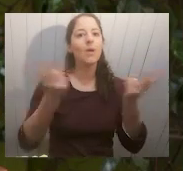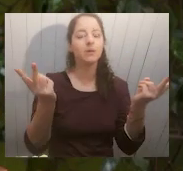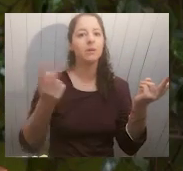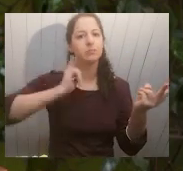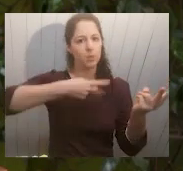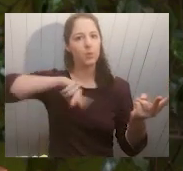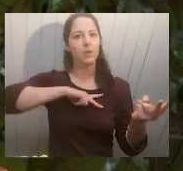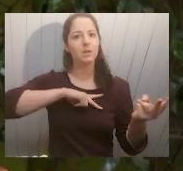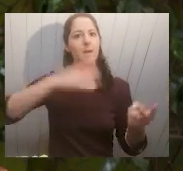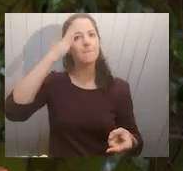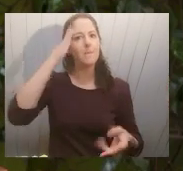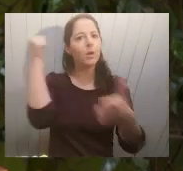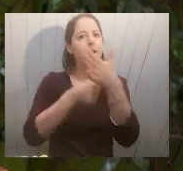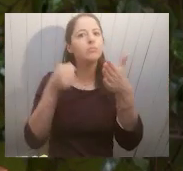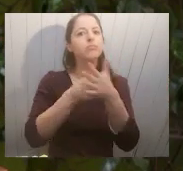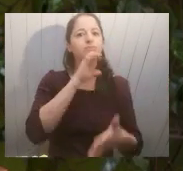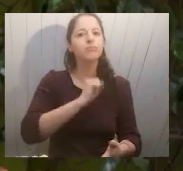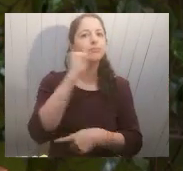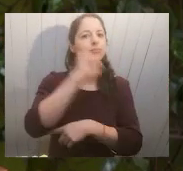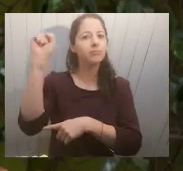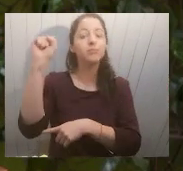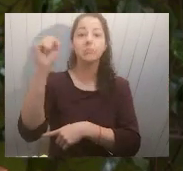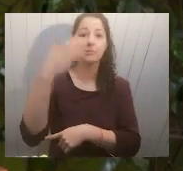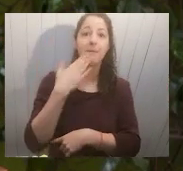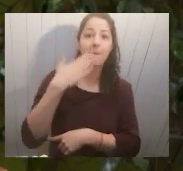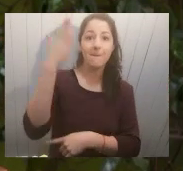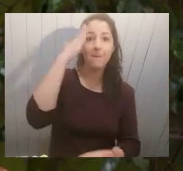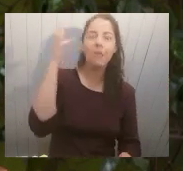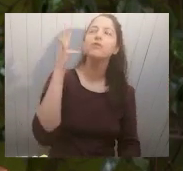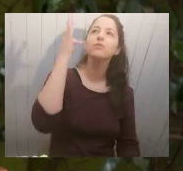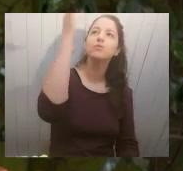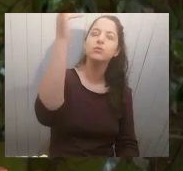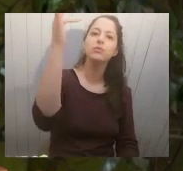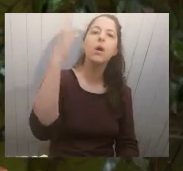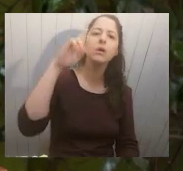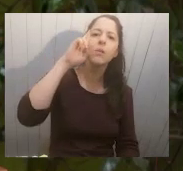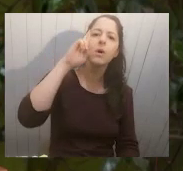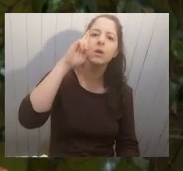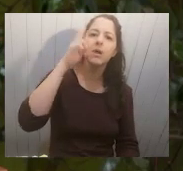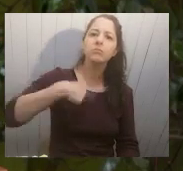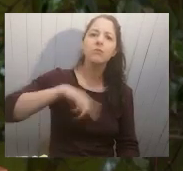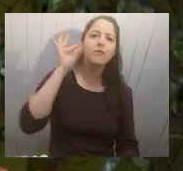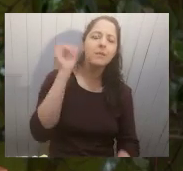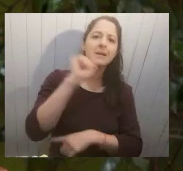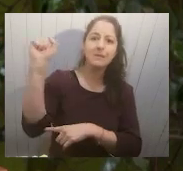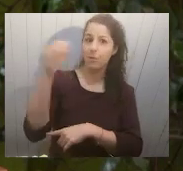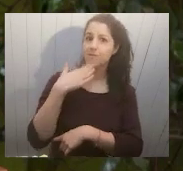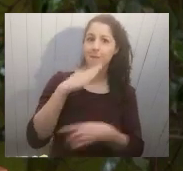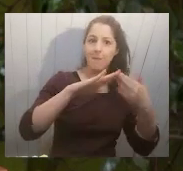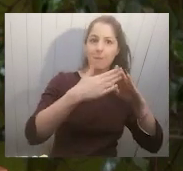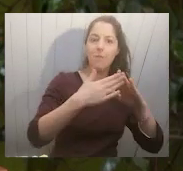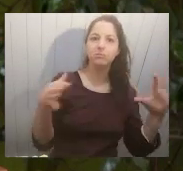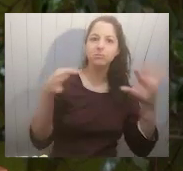de resistencias, que también es memoria de futuro, y nos recuerda que los feminismos y los pueblos comenzamos un proceso que no